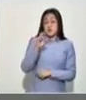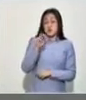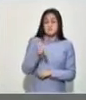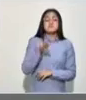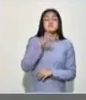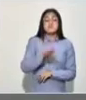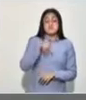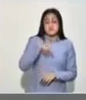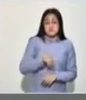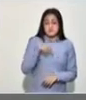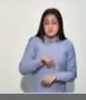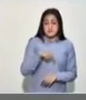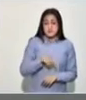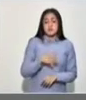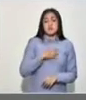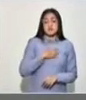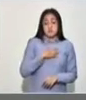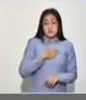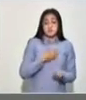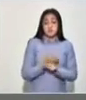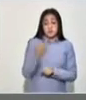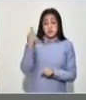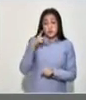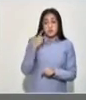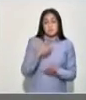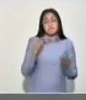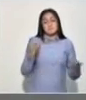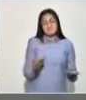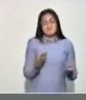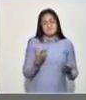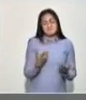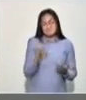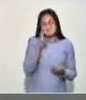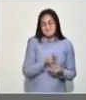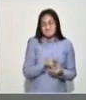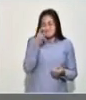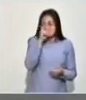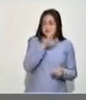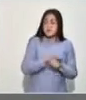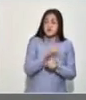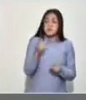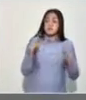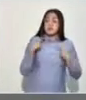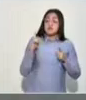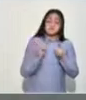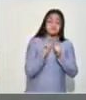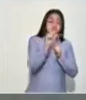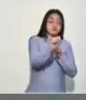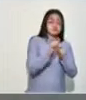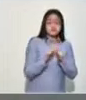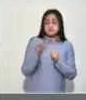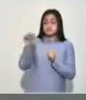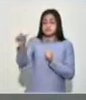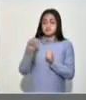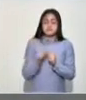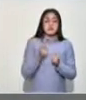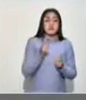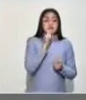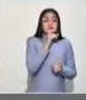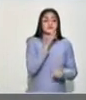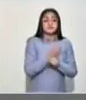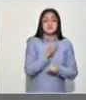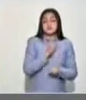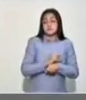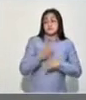estado de paso, somos también un estado donde se va a importar